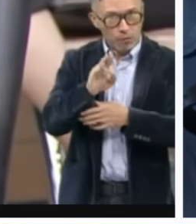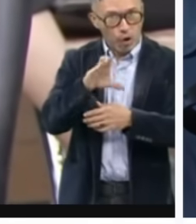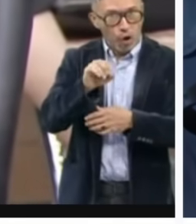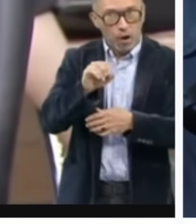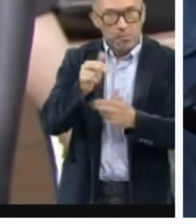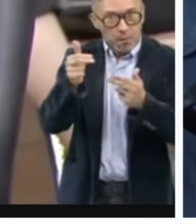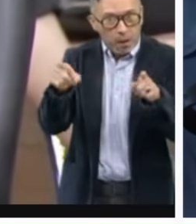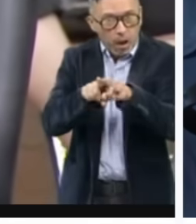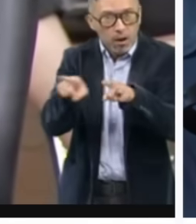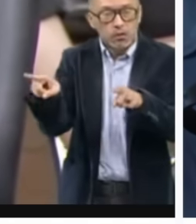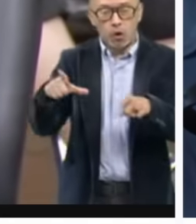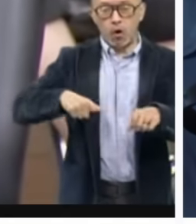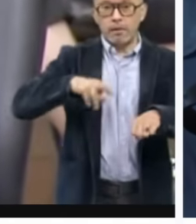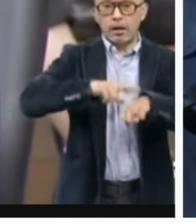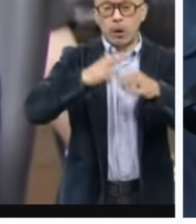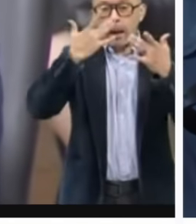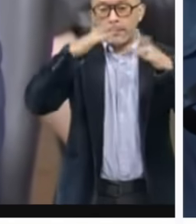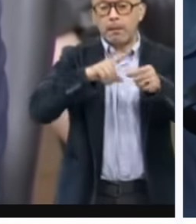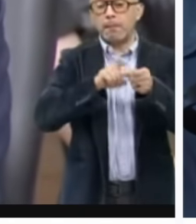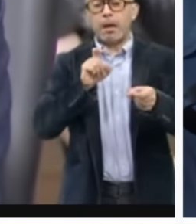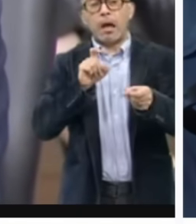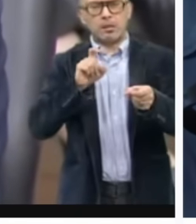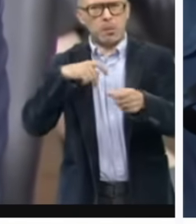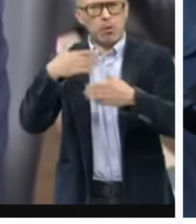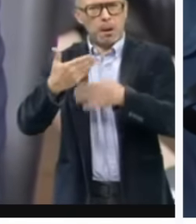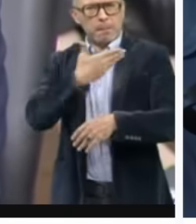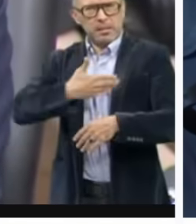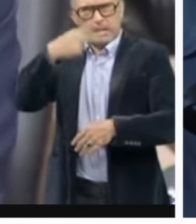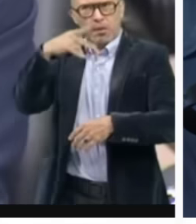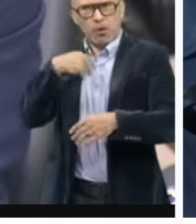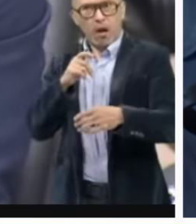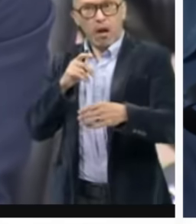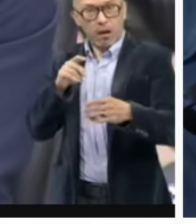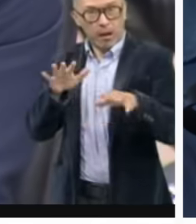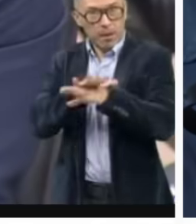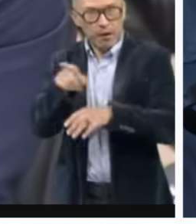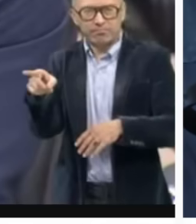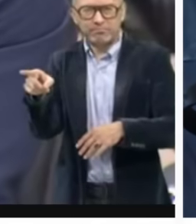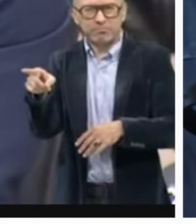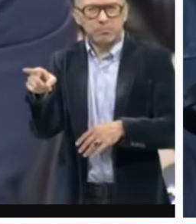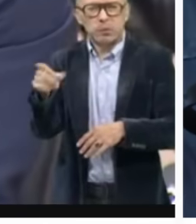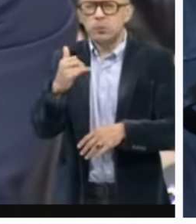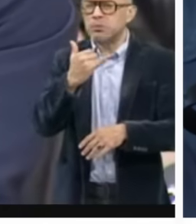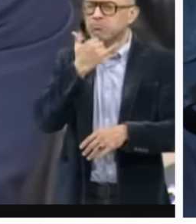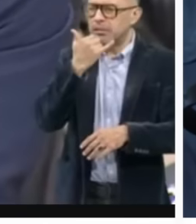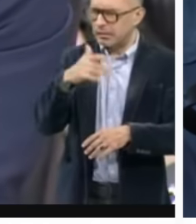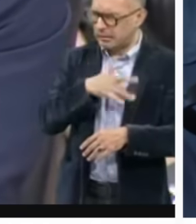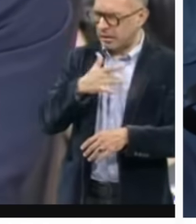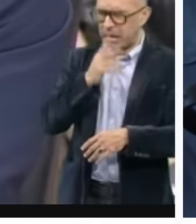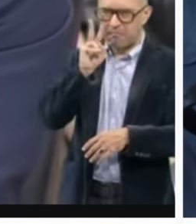gubernatura para irse a la presidencia de la República. Pero bueno, es claro que hay algo